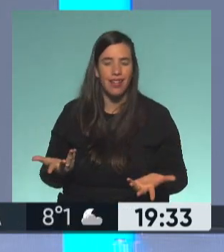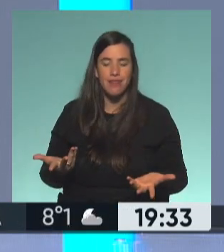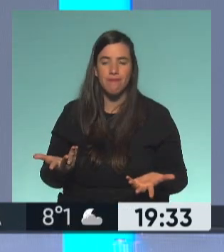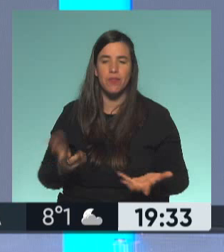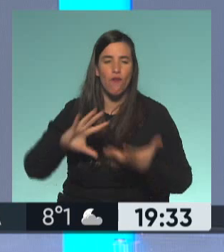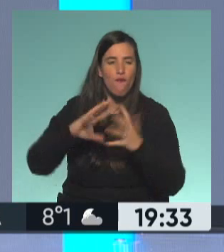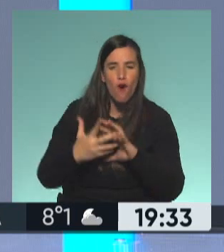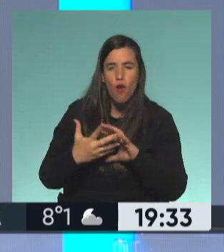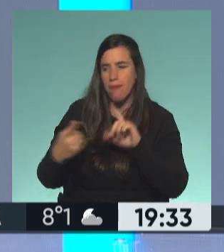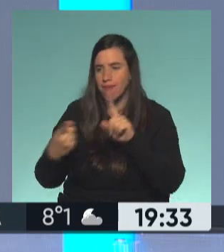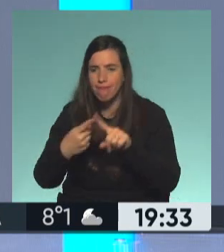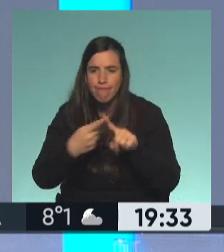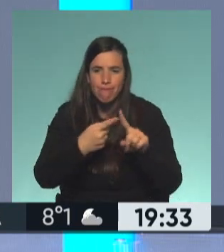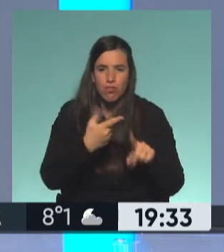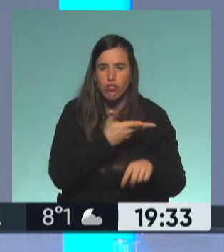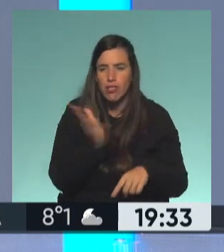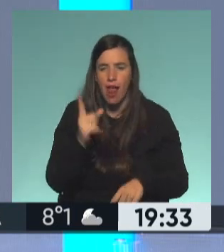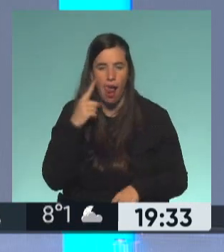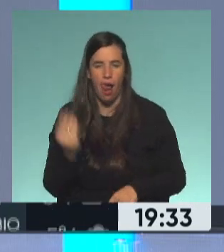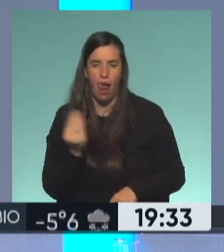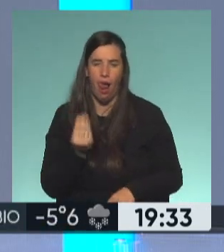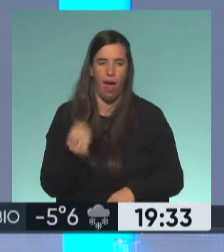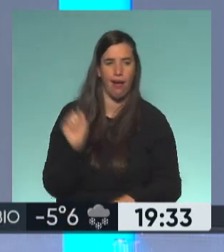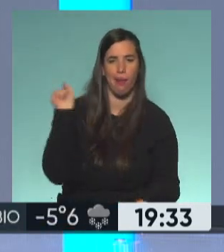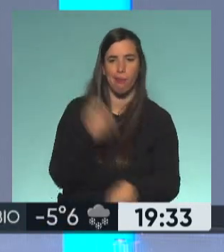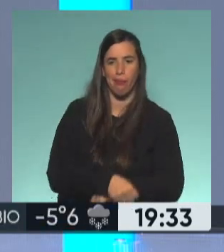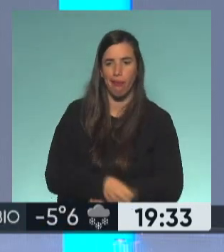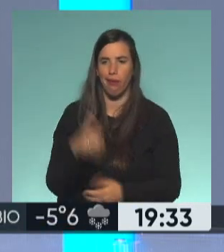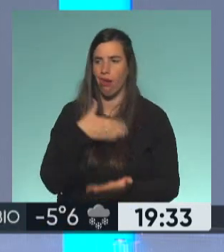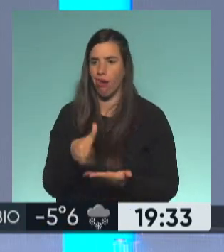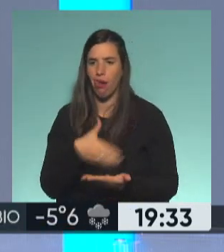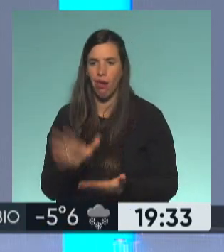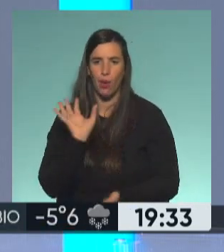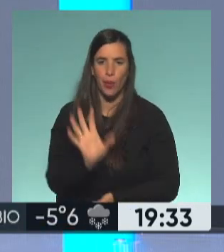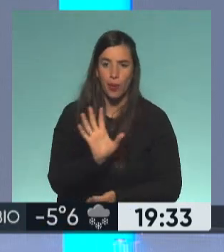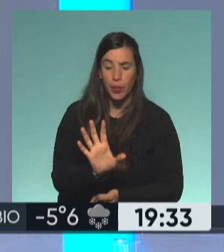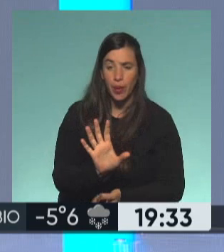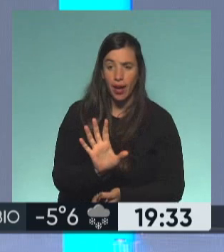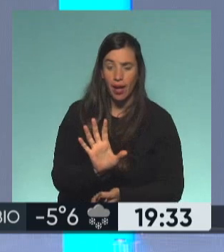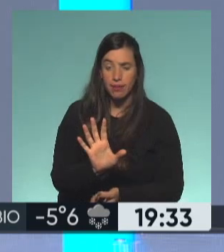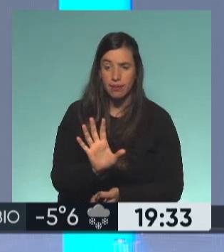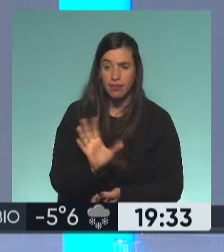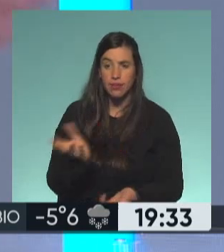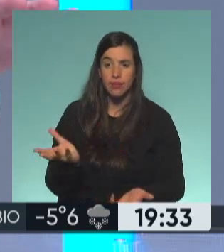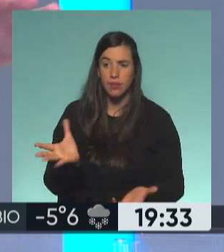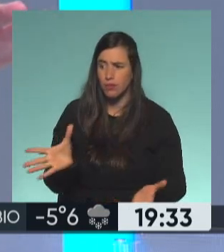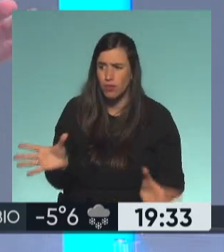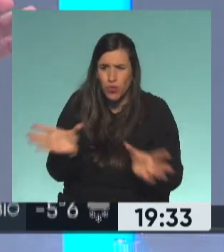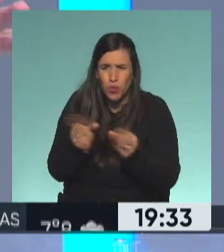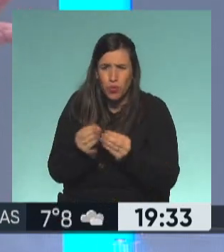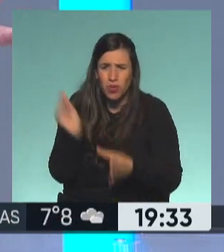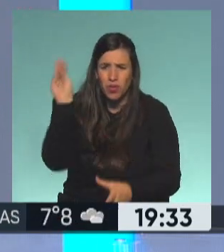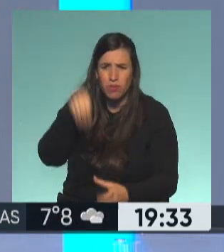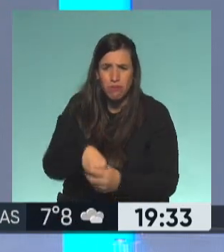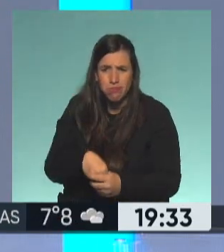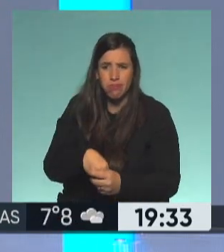de relación social de la chicana, del desprecio, de la estigmatización, de la burla, yo te diría en gran parte del